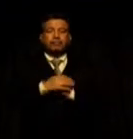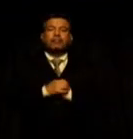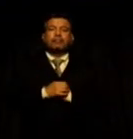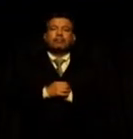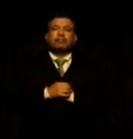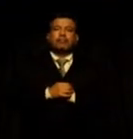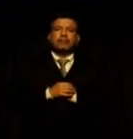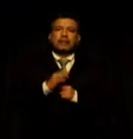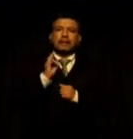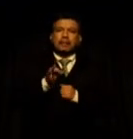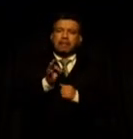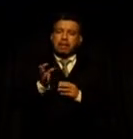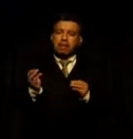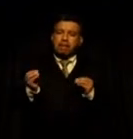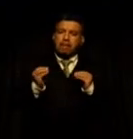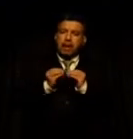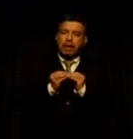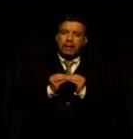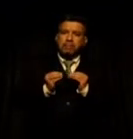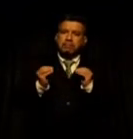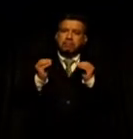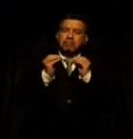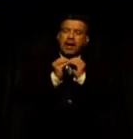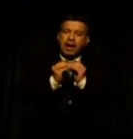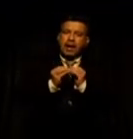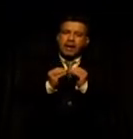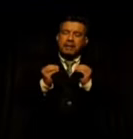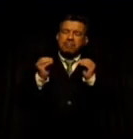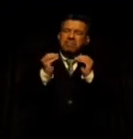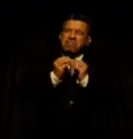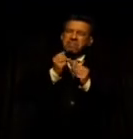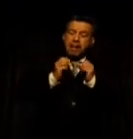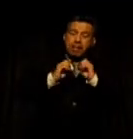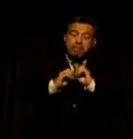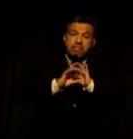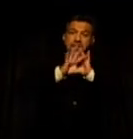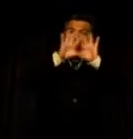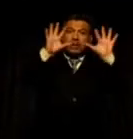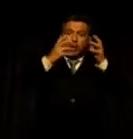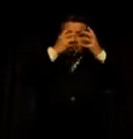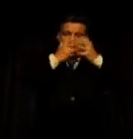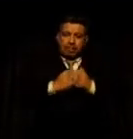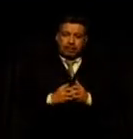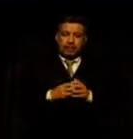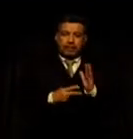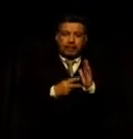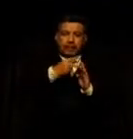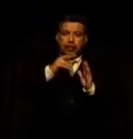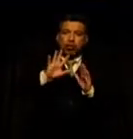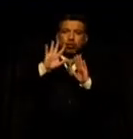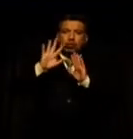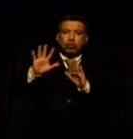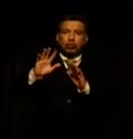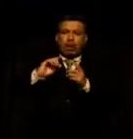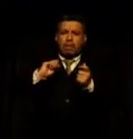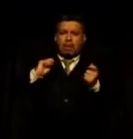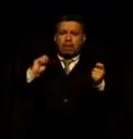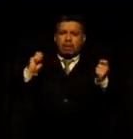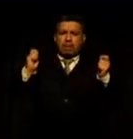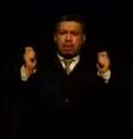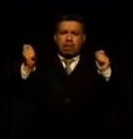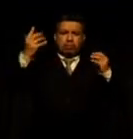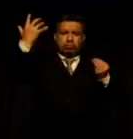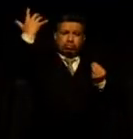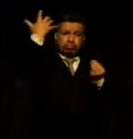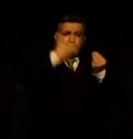vez más es más claro que las empresas de tecnología están cambiando todas las industrias en todos los